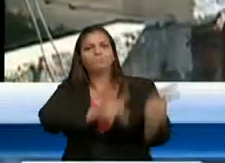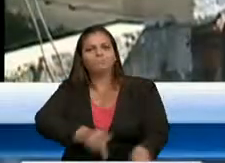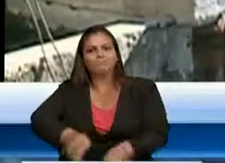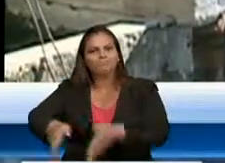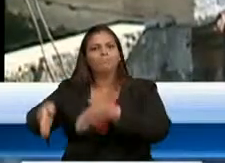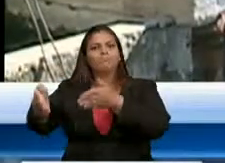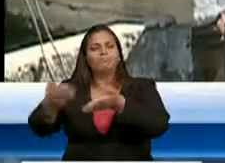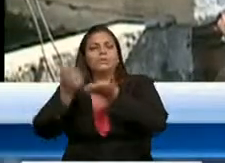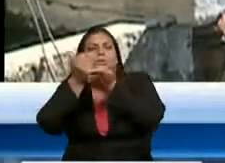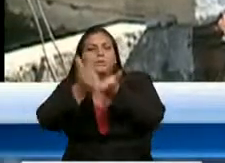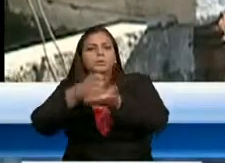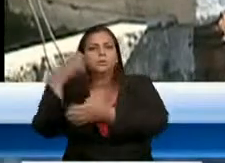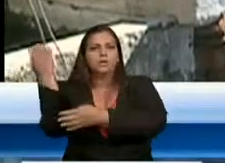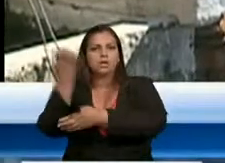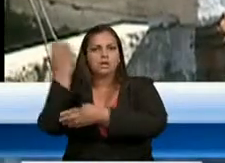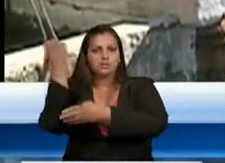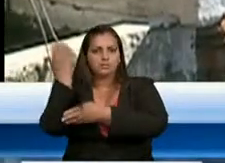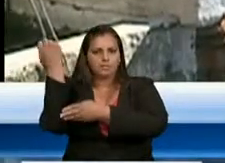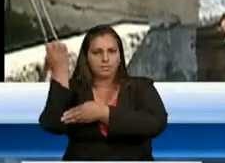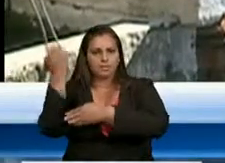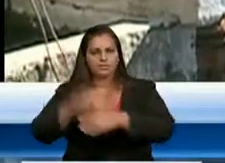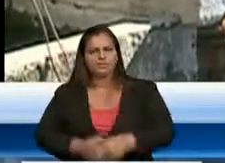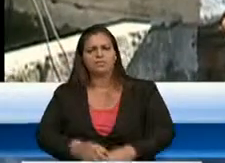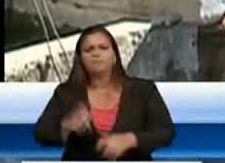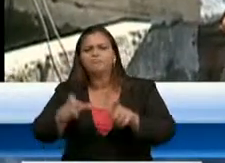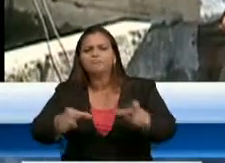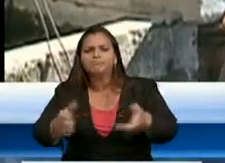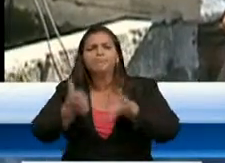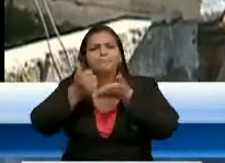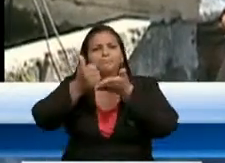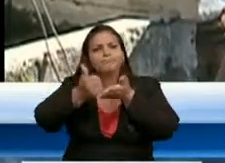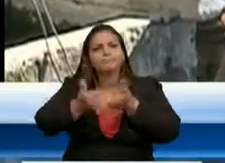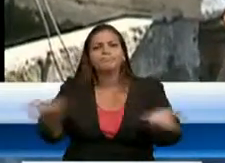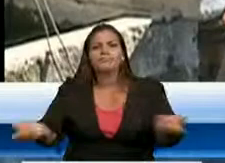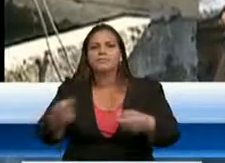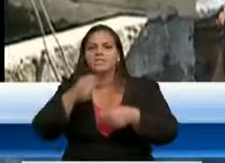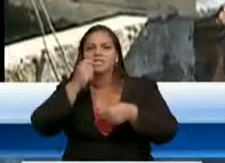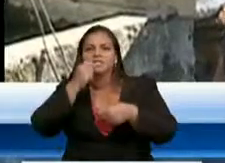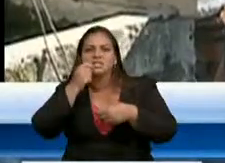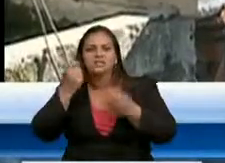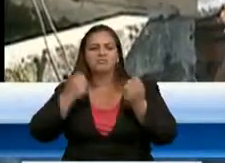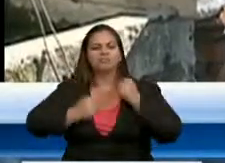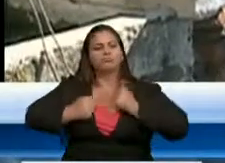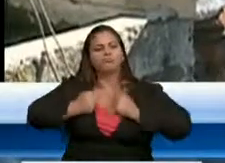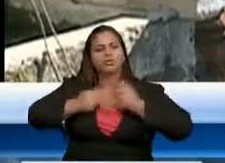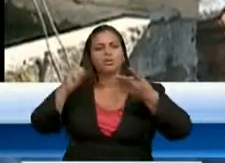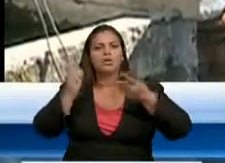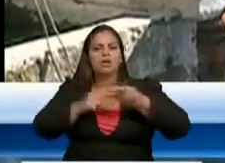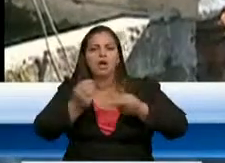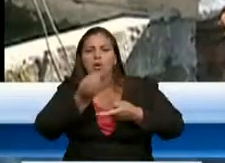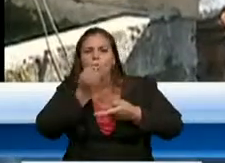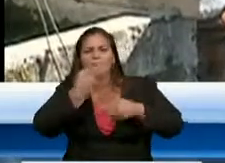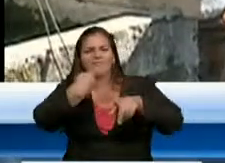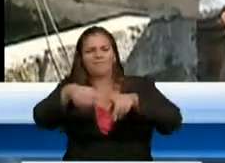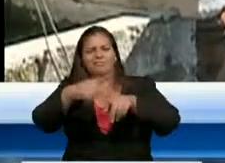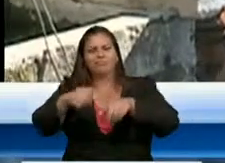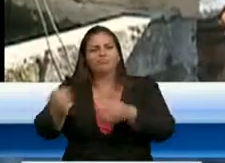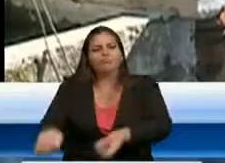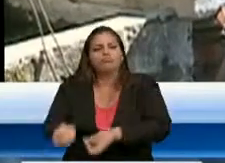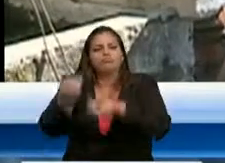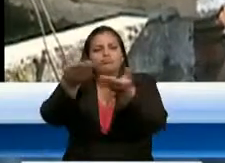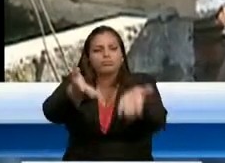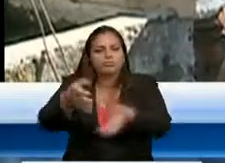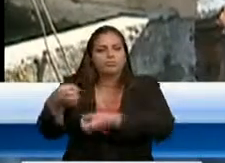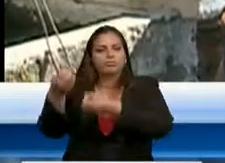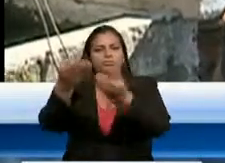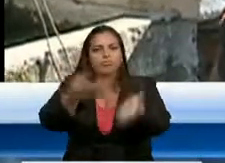consiste en la entrega de ayuda humanitaria como elementos de aseo, alimentos y también menaje de cocina. Para fortalecer